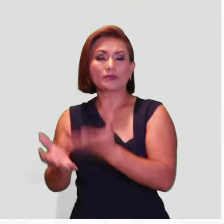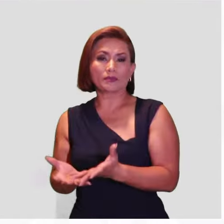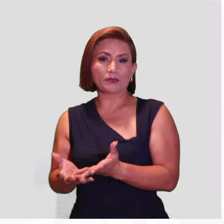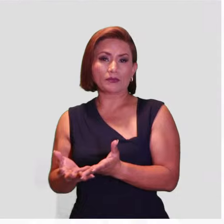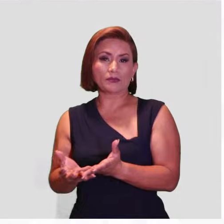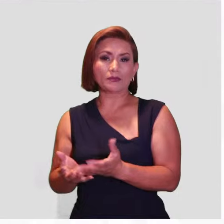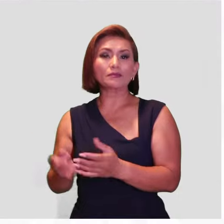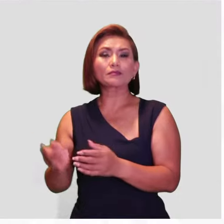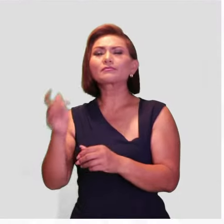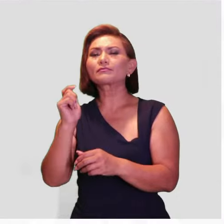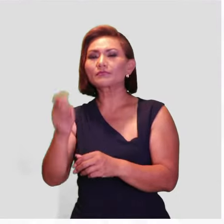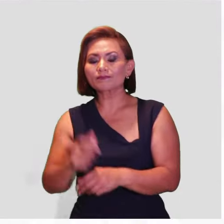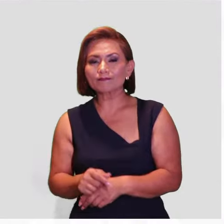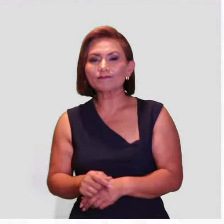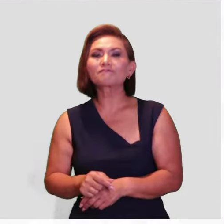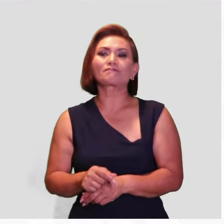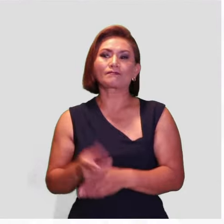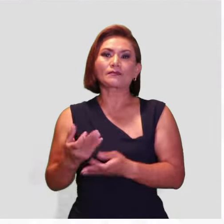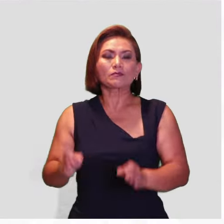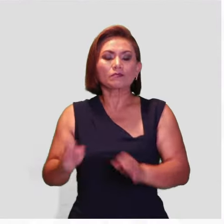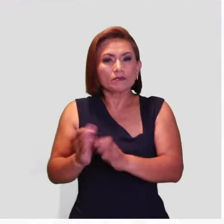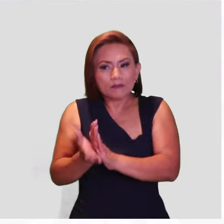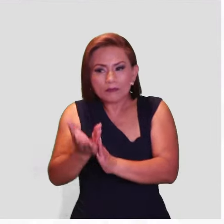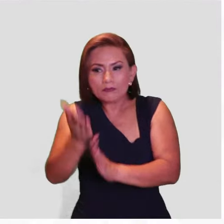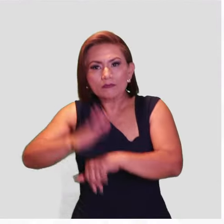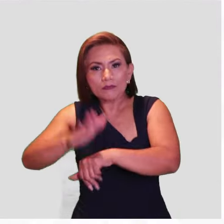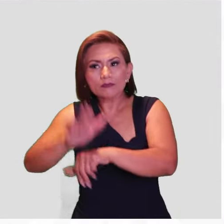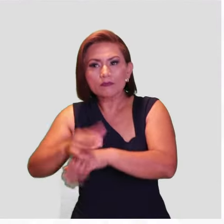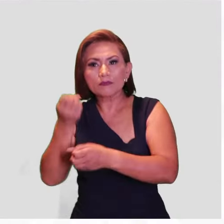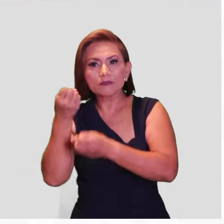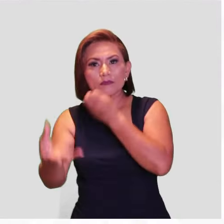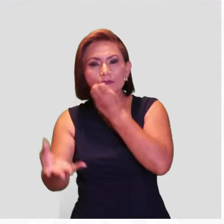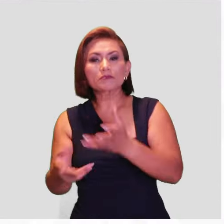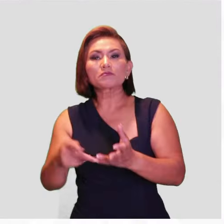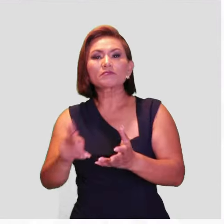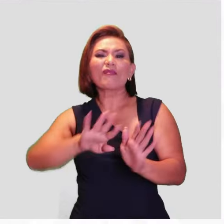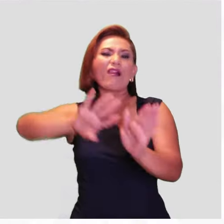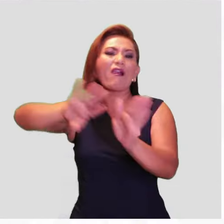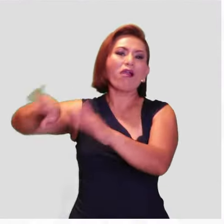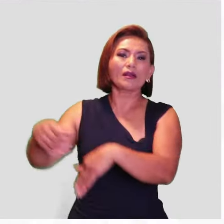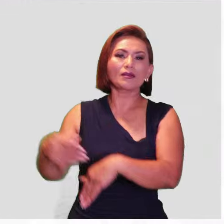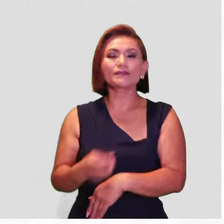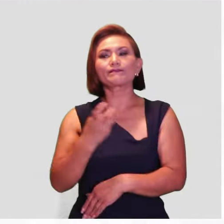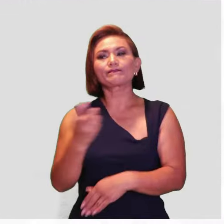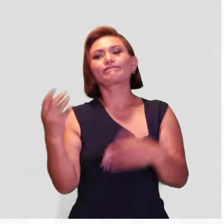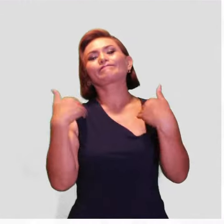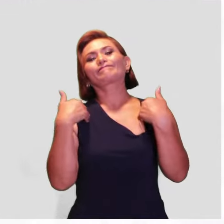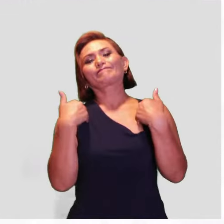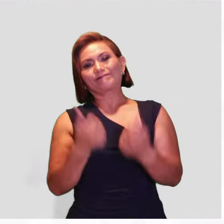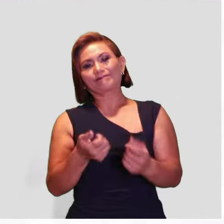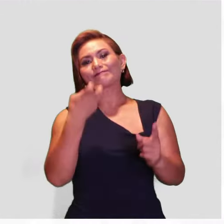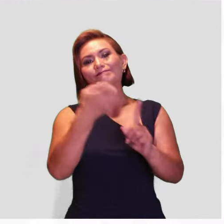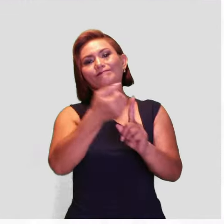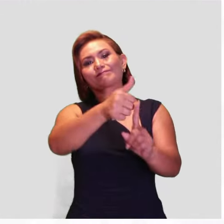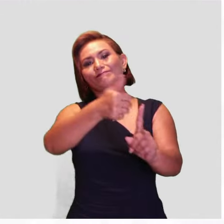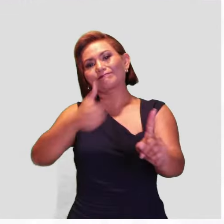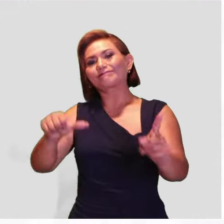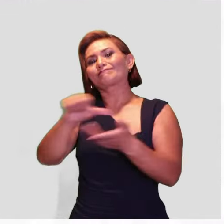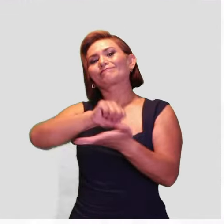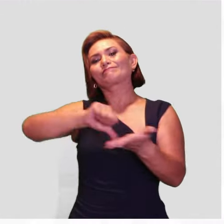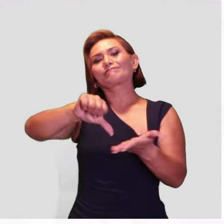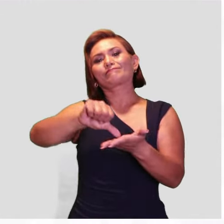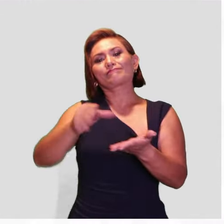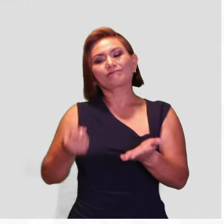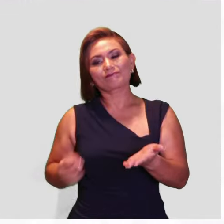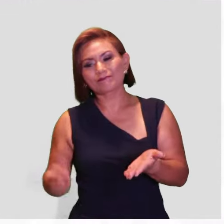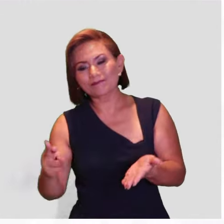que a pesar de ser un rubro de los más importantes en donde se debe invertir, se ha dejado de lado. Y ahí entendemos el rezago que muestra el centro de San Juan, las colonias